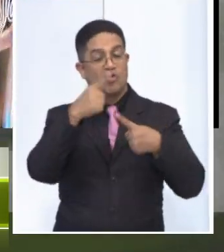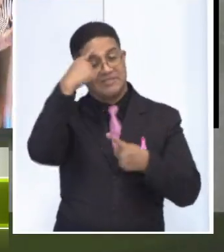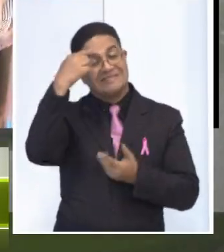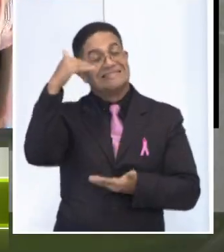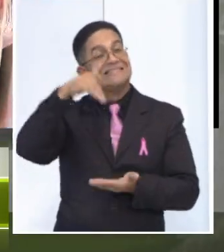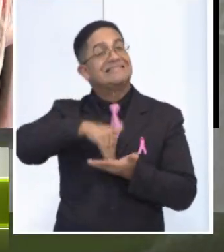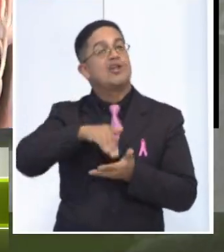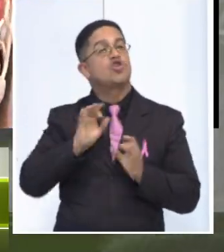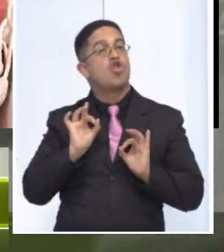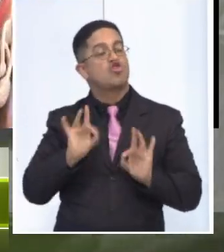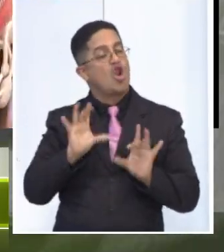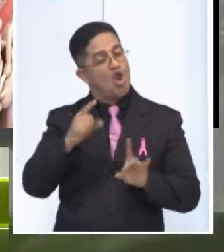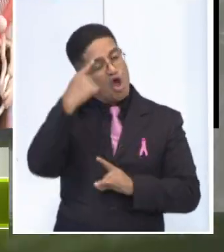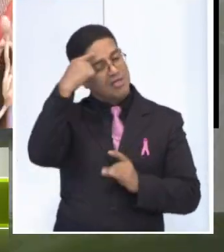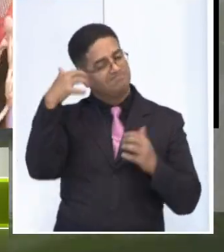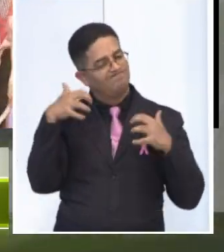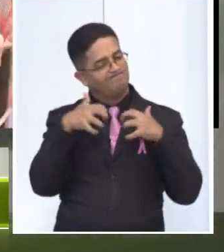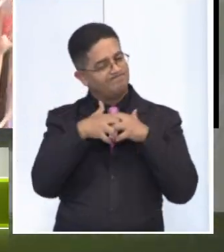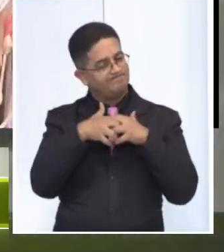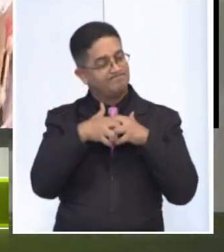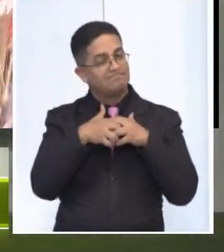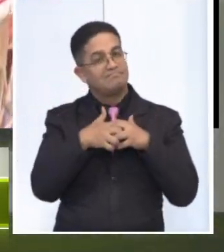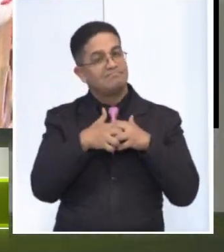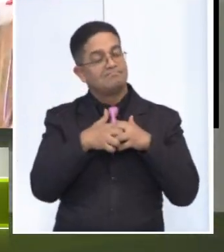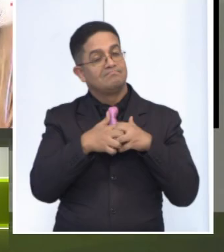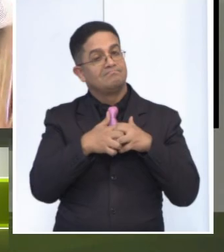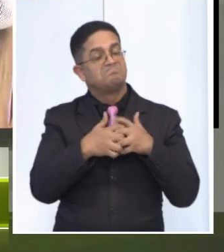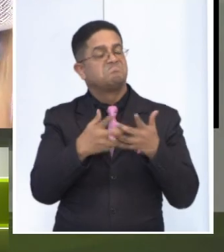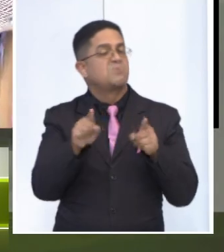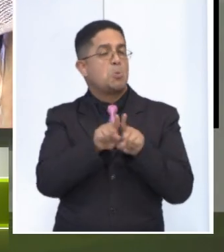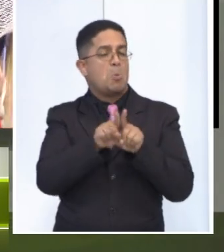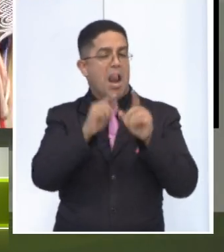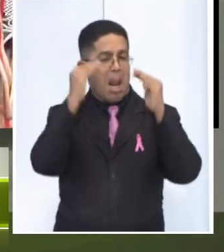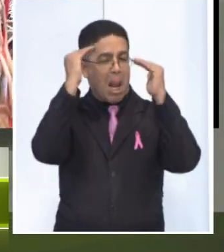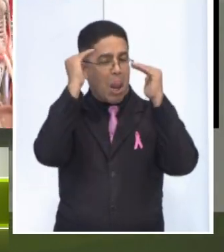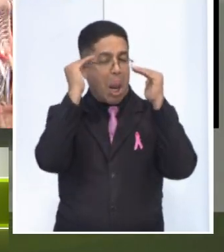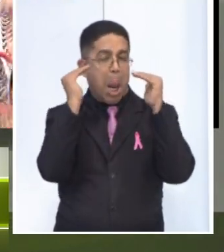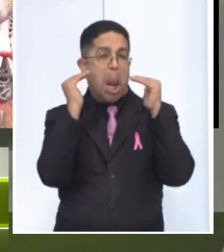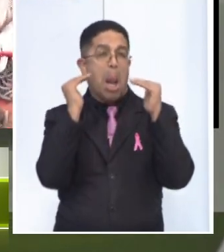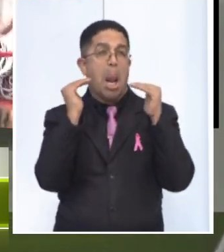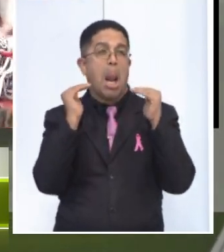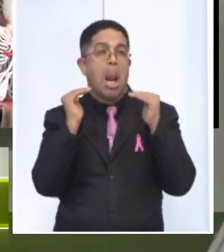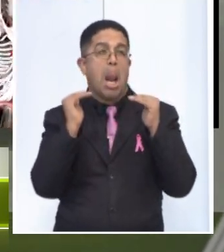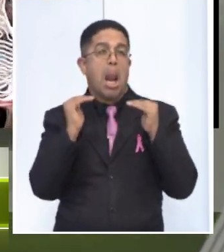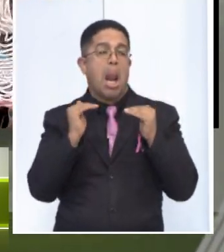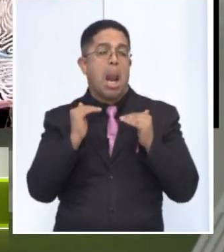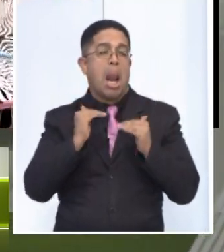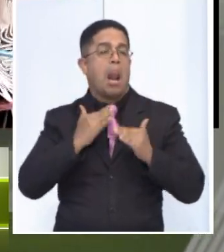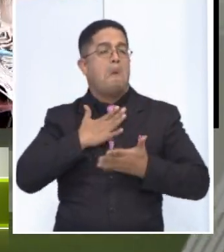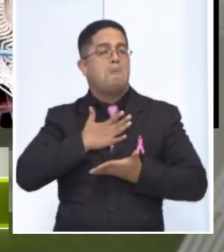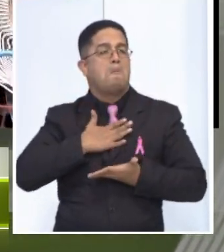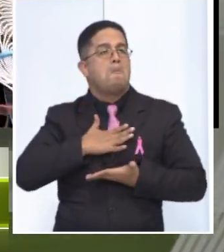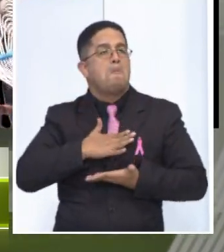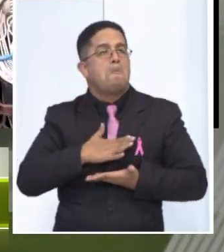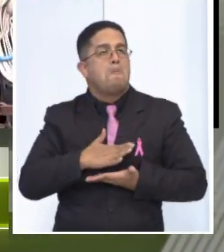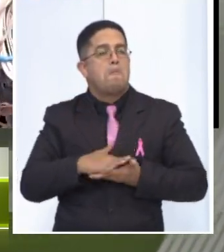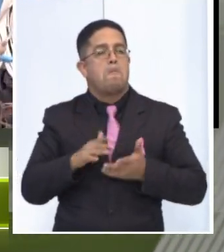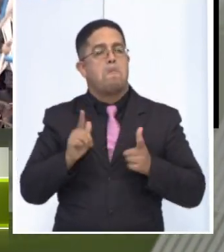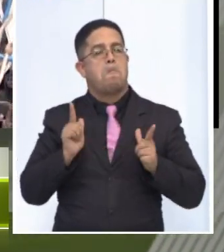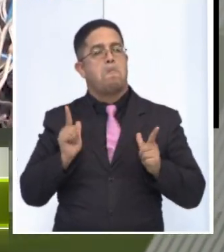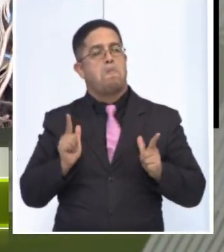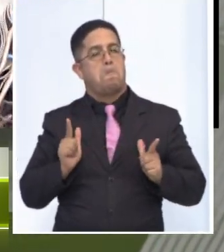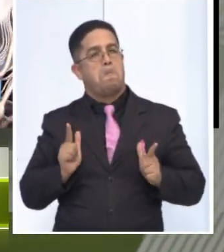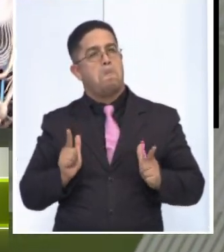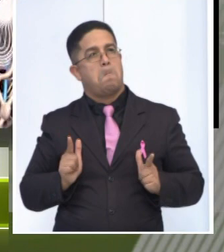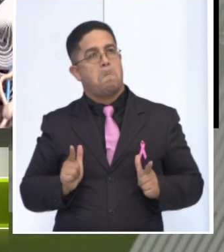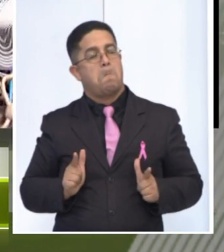del dolor, a nivel del cerebro, produciendo una sensación como de relajación, de apaciguamiento, de relax en el